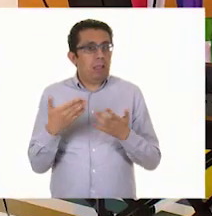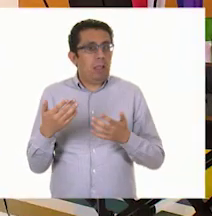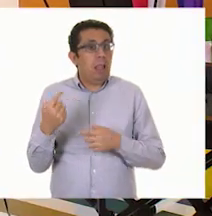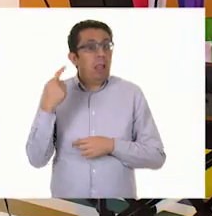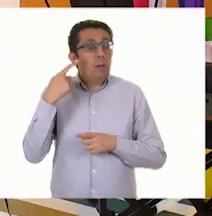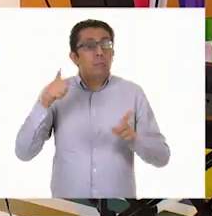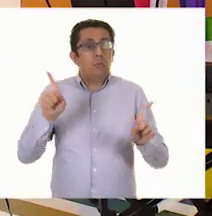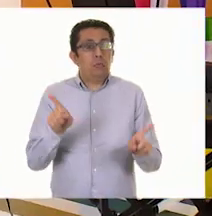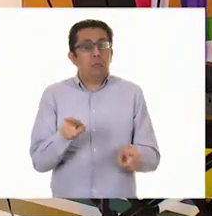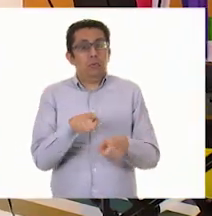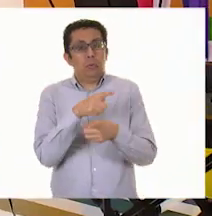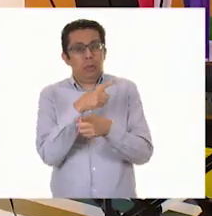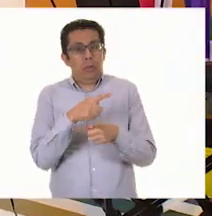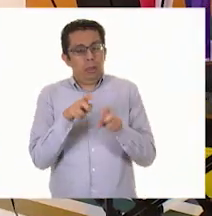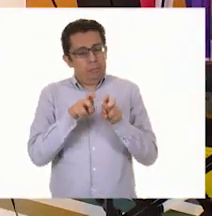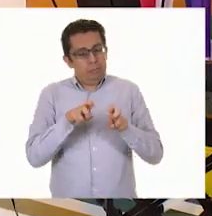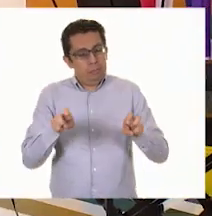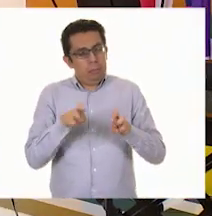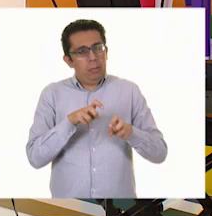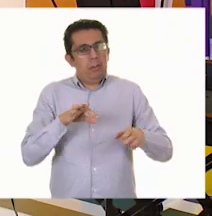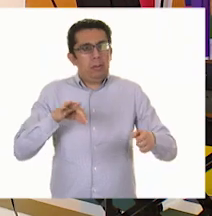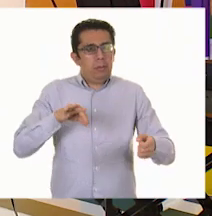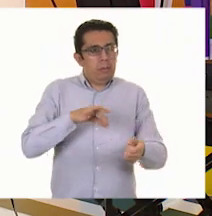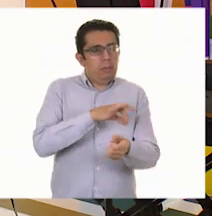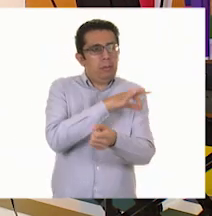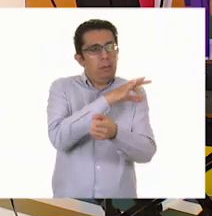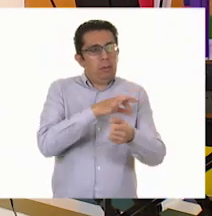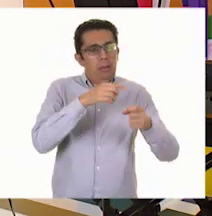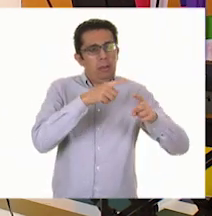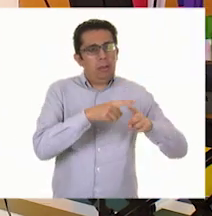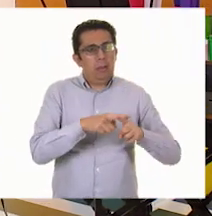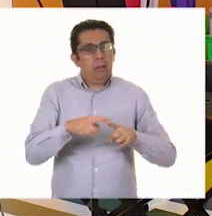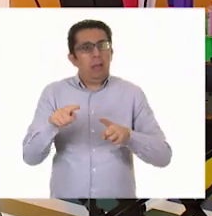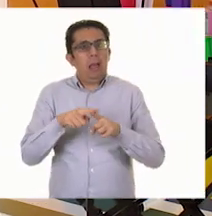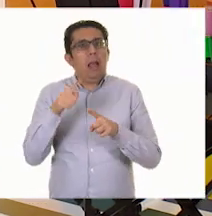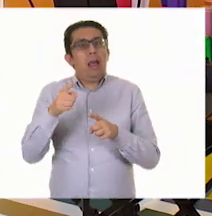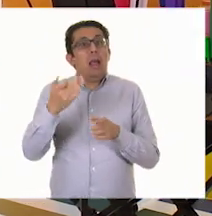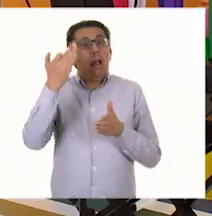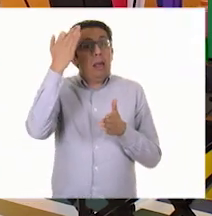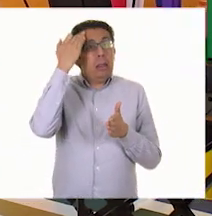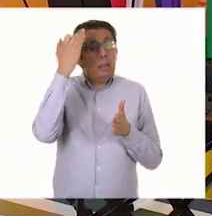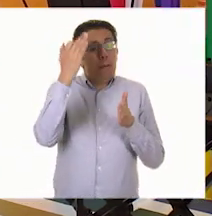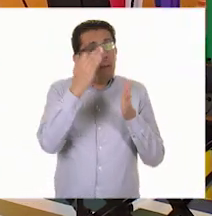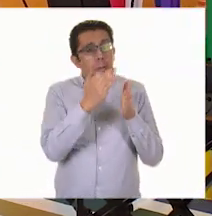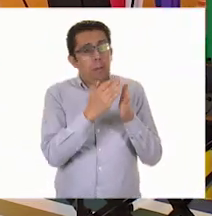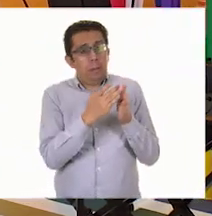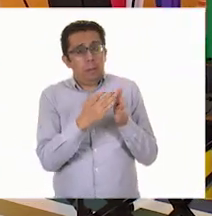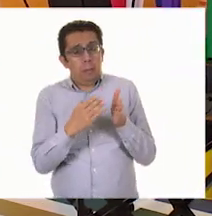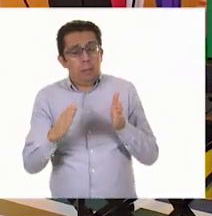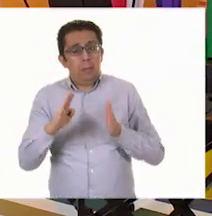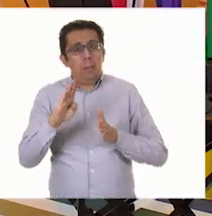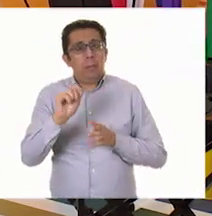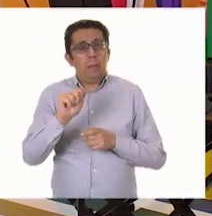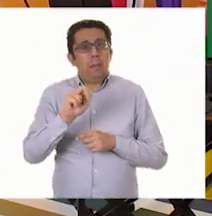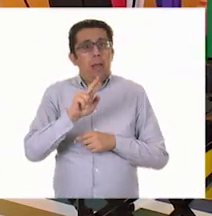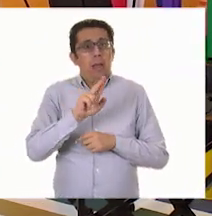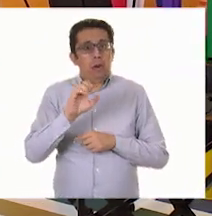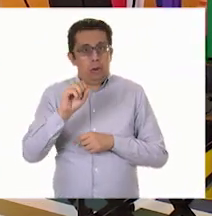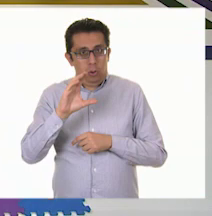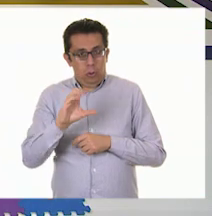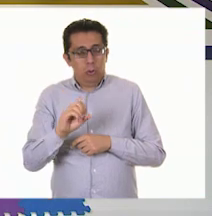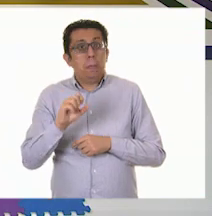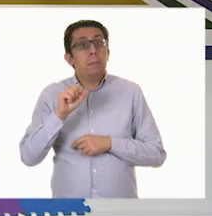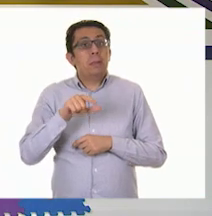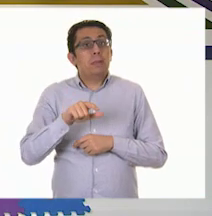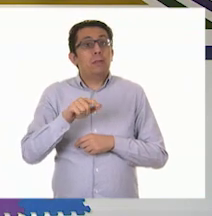música clásica, pero en especial de la música del barroco y del romanticismo. Ay, ¿sí? Me parece muy bien.